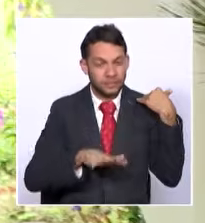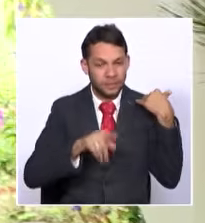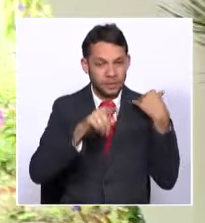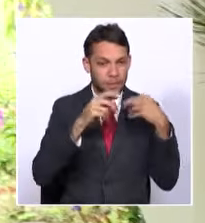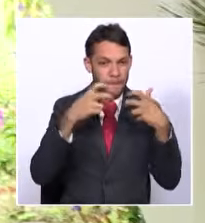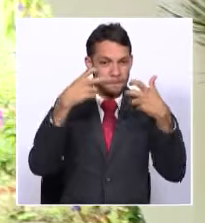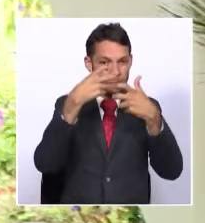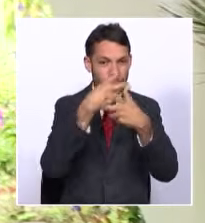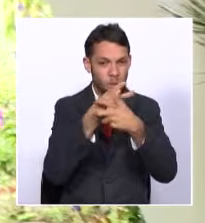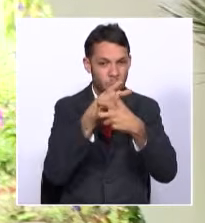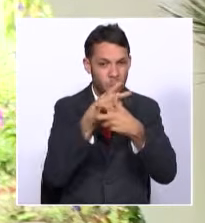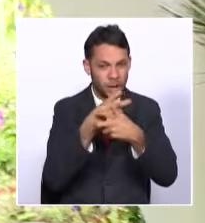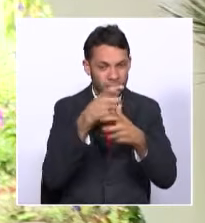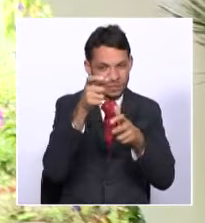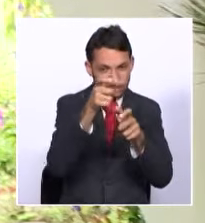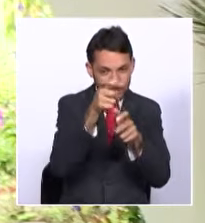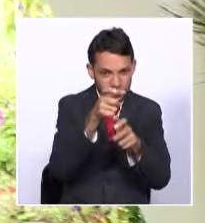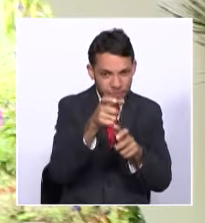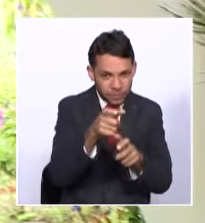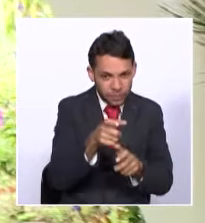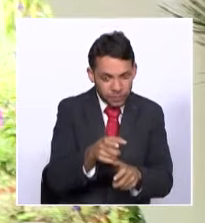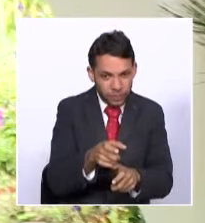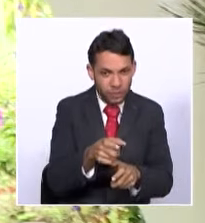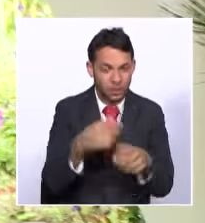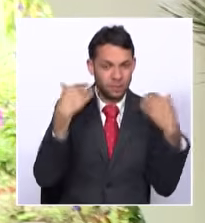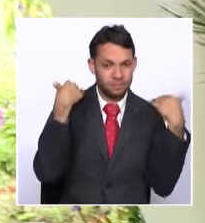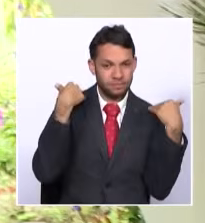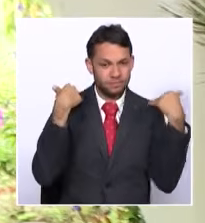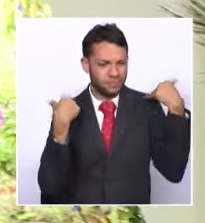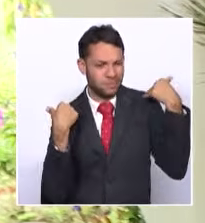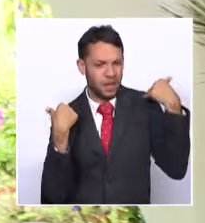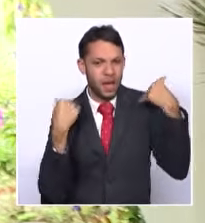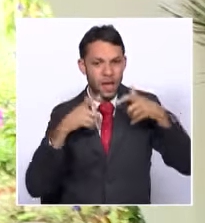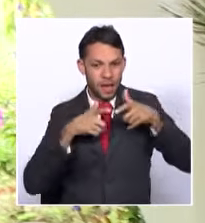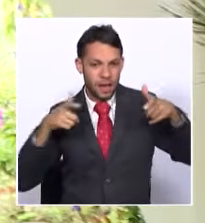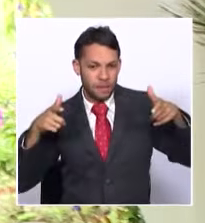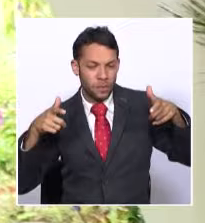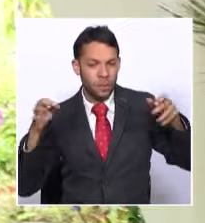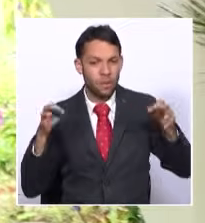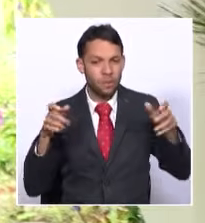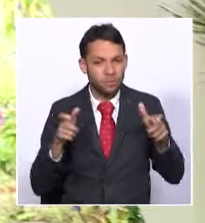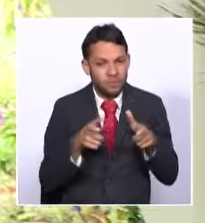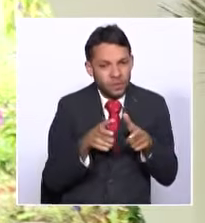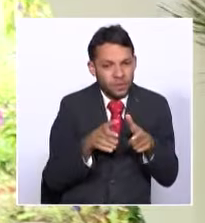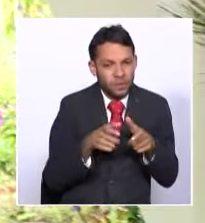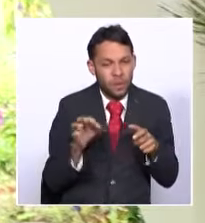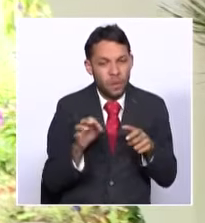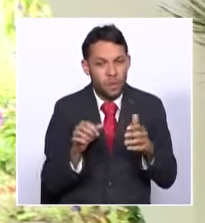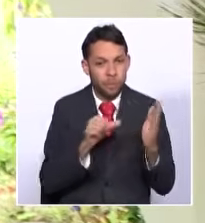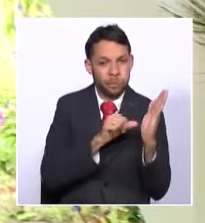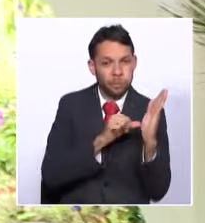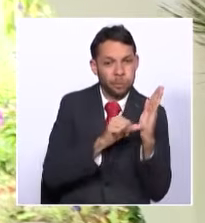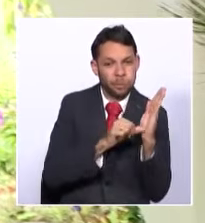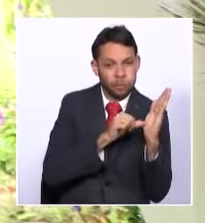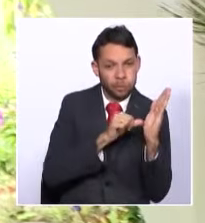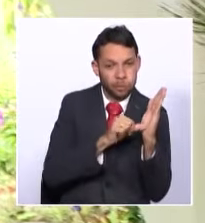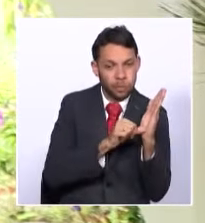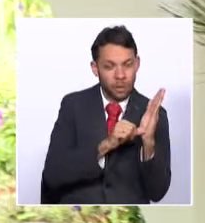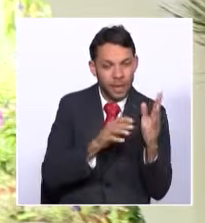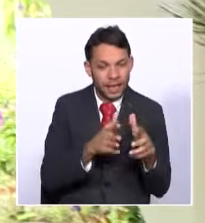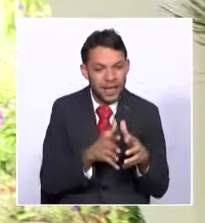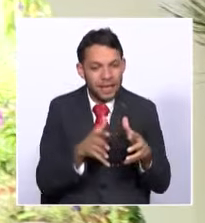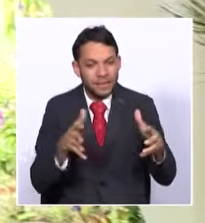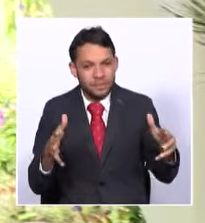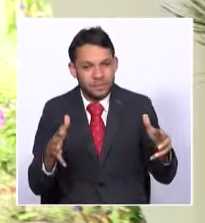flancos más amplio en un lado que en el otro. ¿O será que aquí la cadera se le ve más amplia? ¿O la forma de